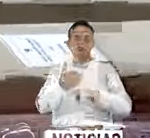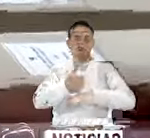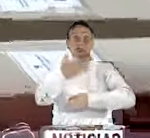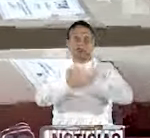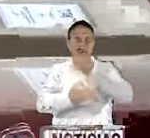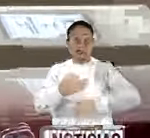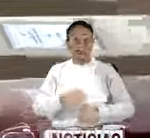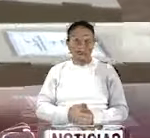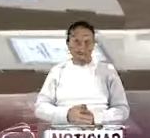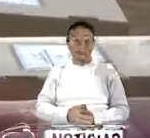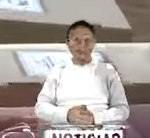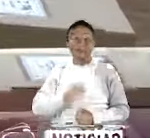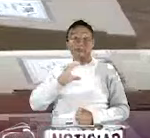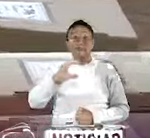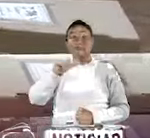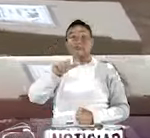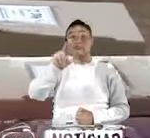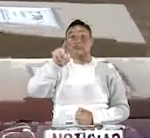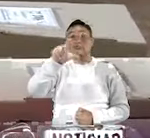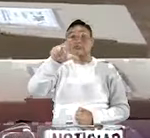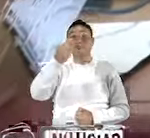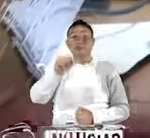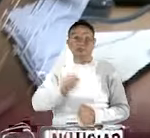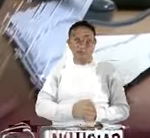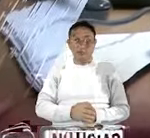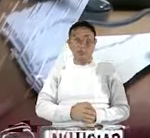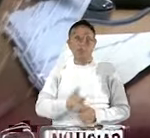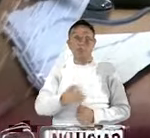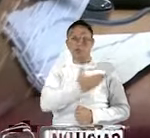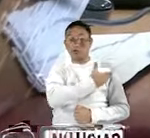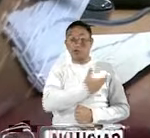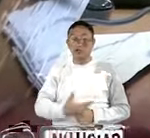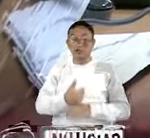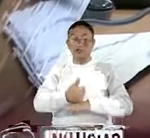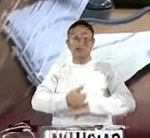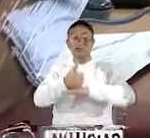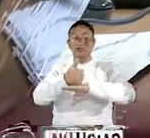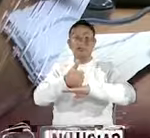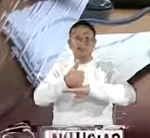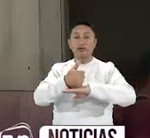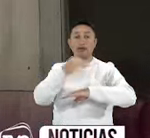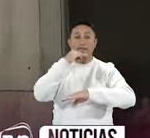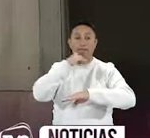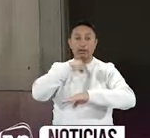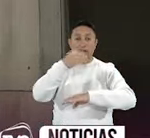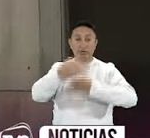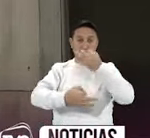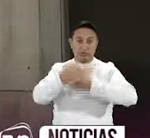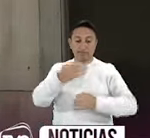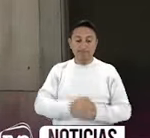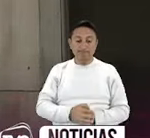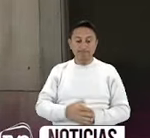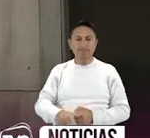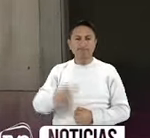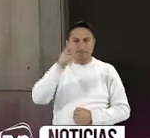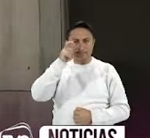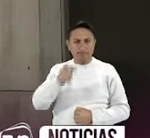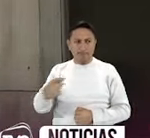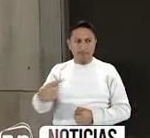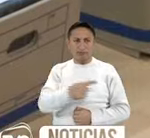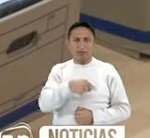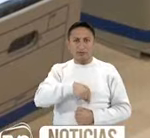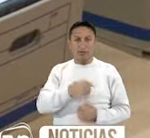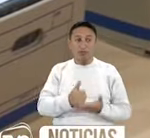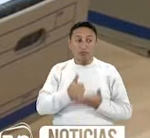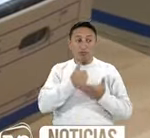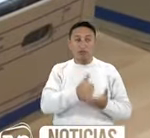está Carlos Zambrano Navarrete, presidente de la Corte Provincial de Manabí. según la Fiscalía, propiciaba escenarios idóneos